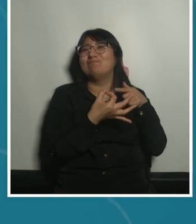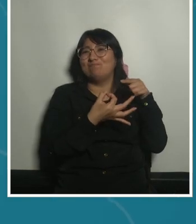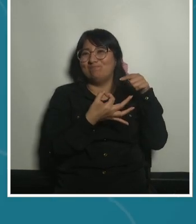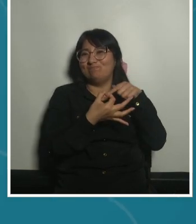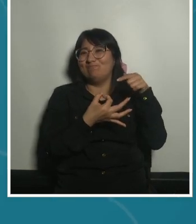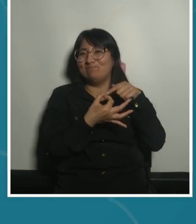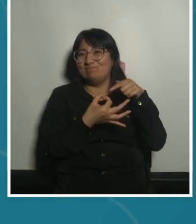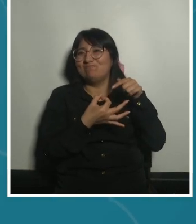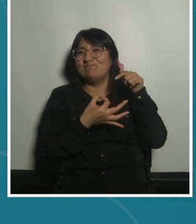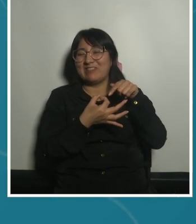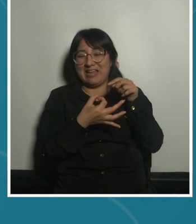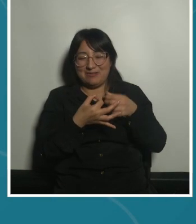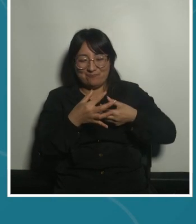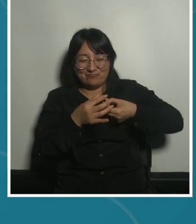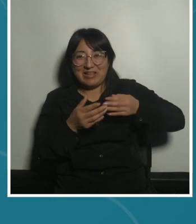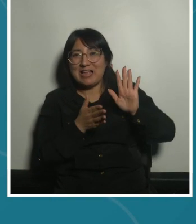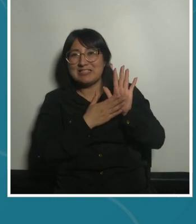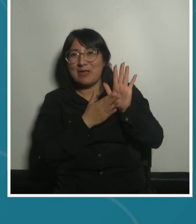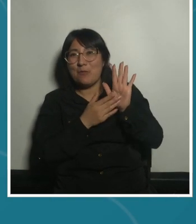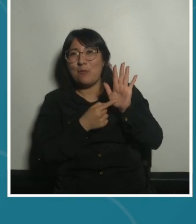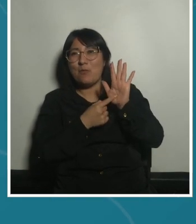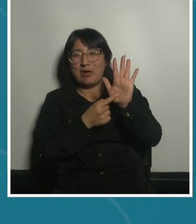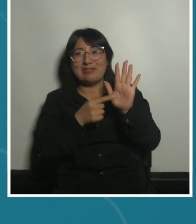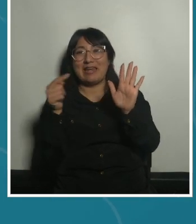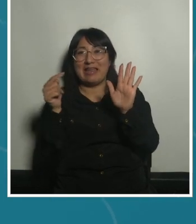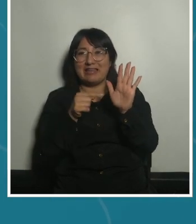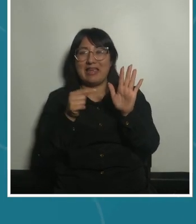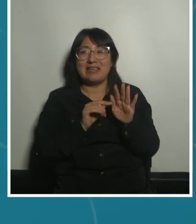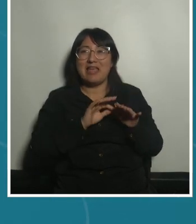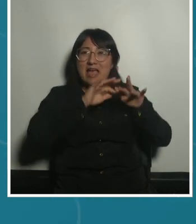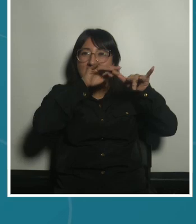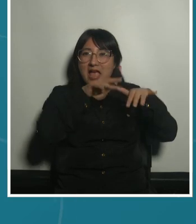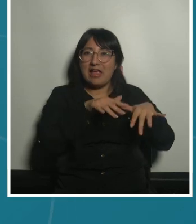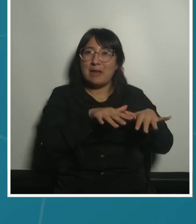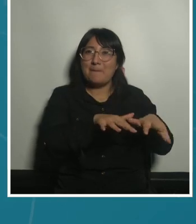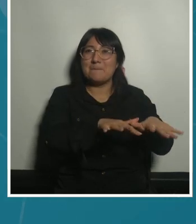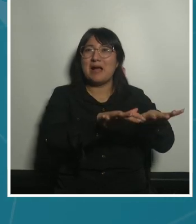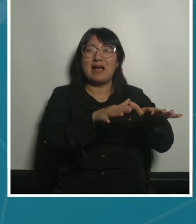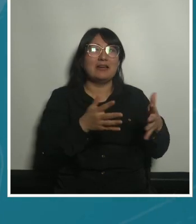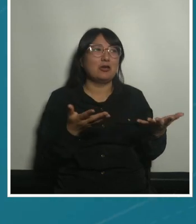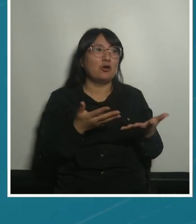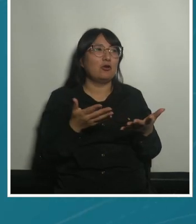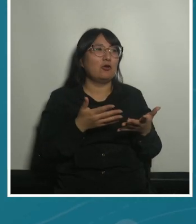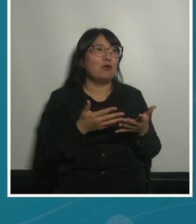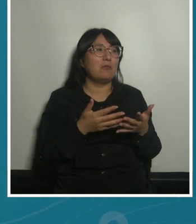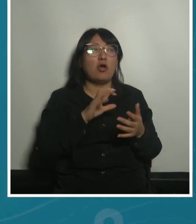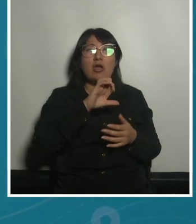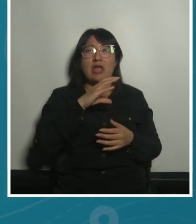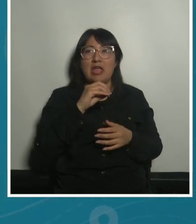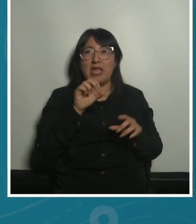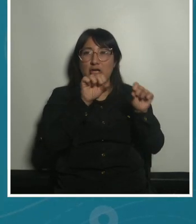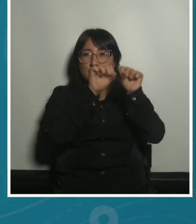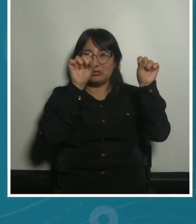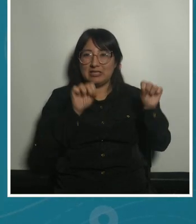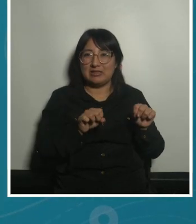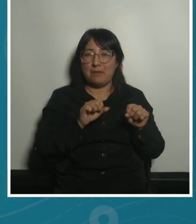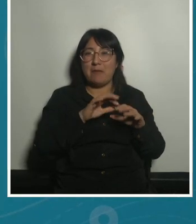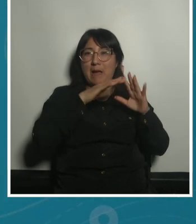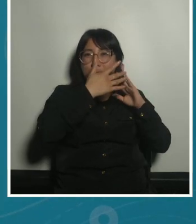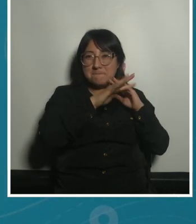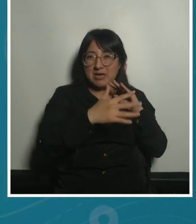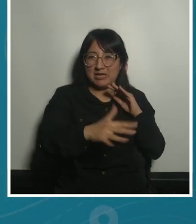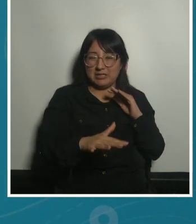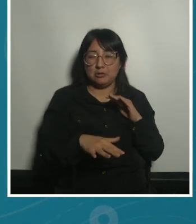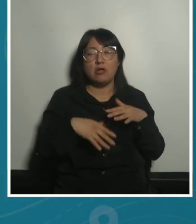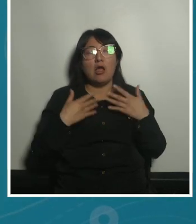y estableciendo que ahí estuvo el mar generando ecosistemas marino-costeros. Entonces, por